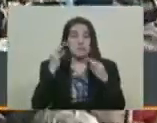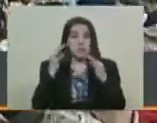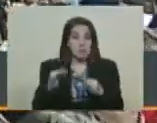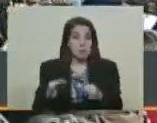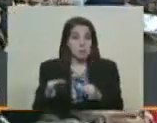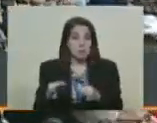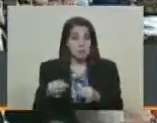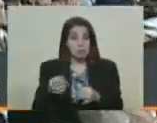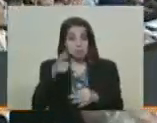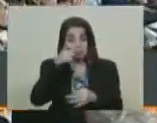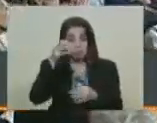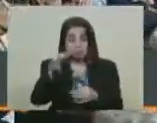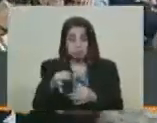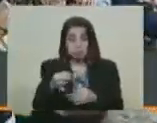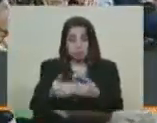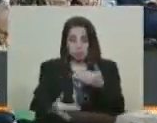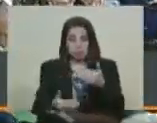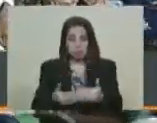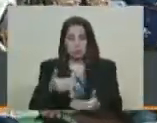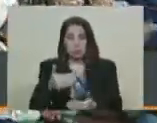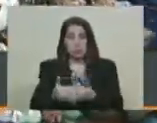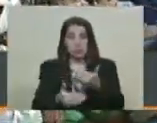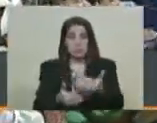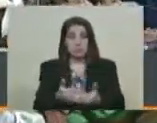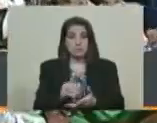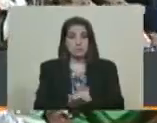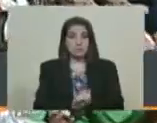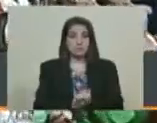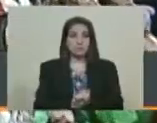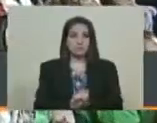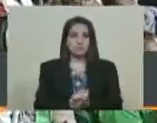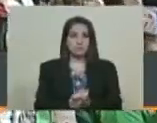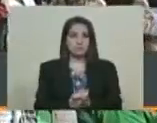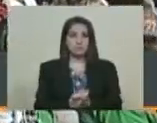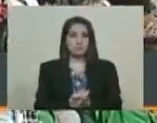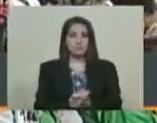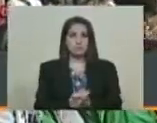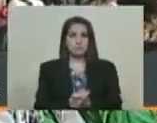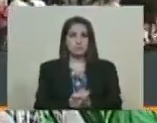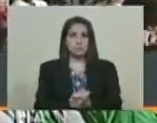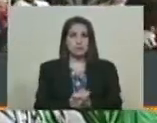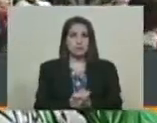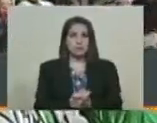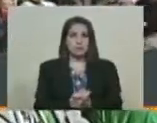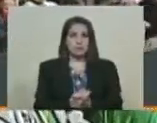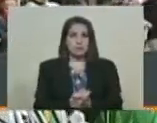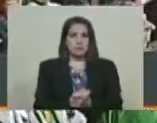paso seguro, uno detrás del otro, paso a paso.